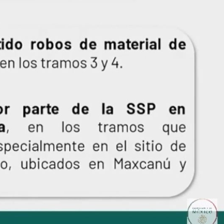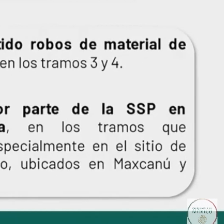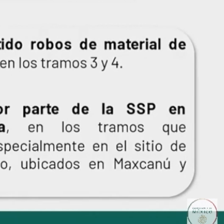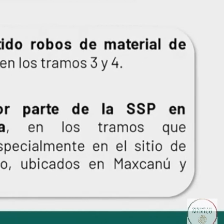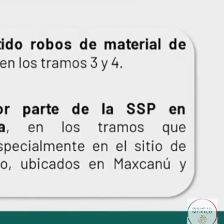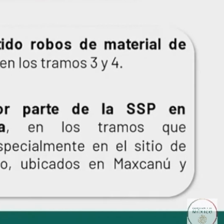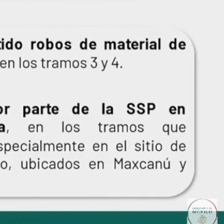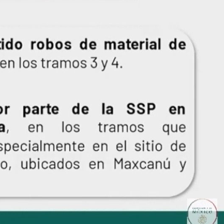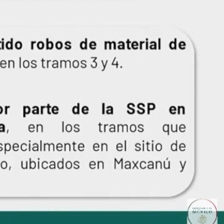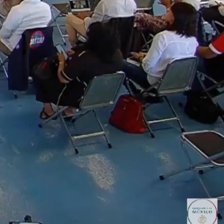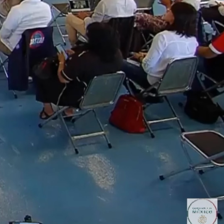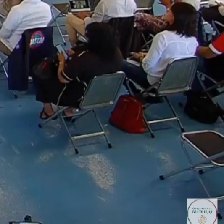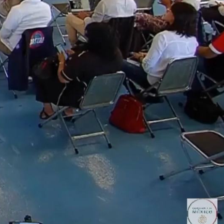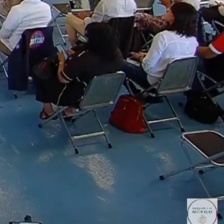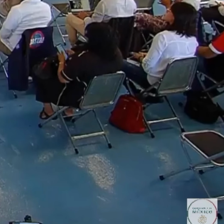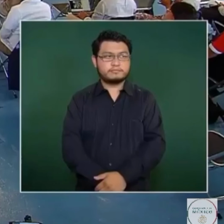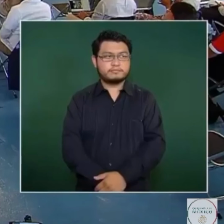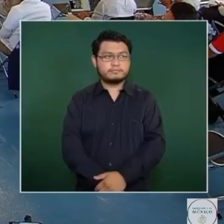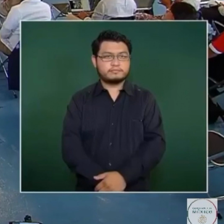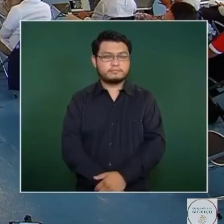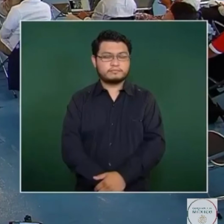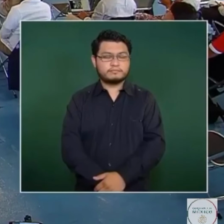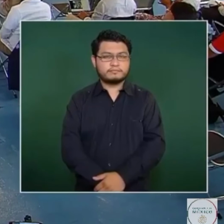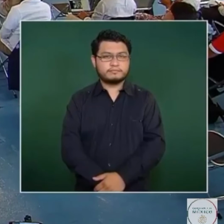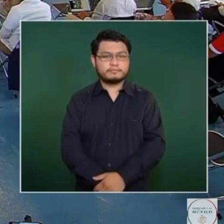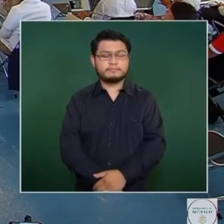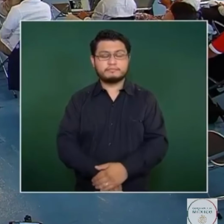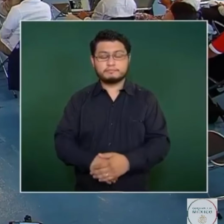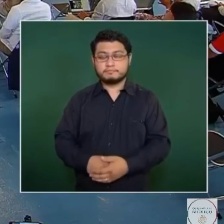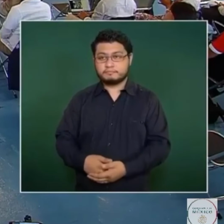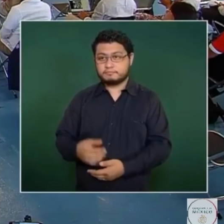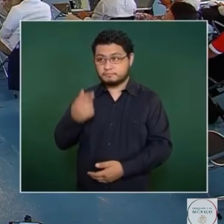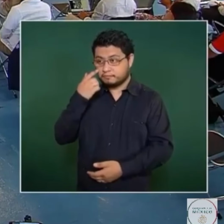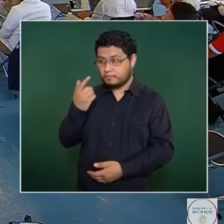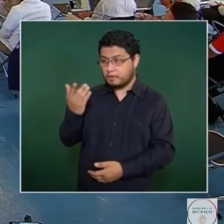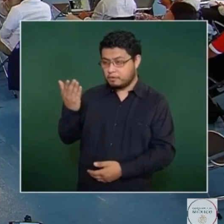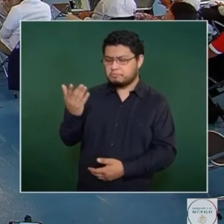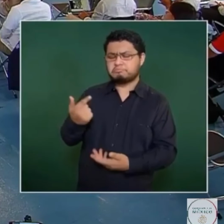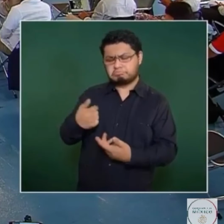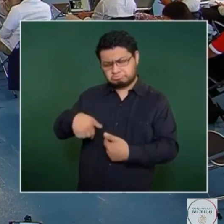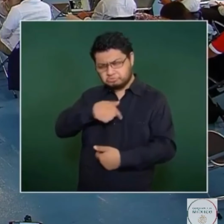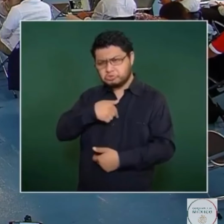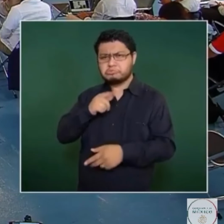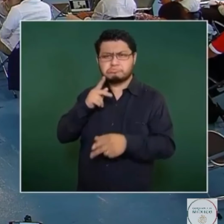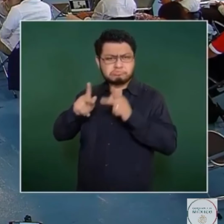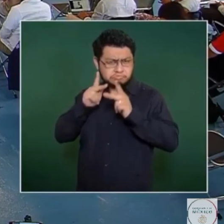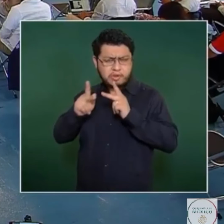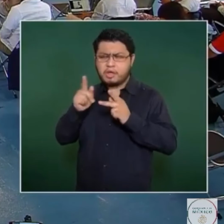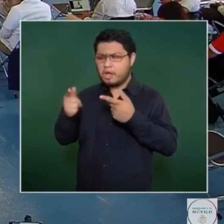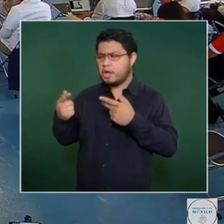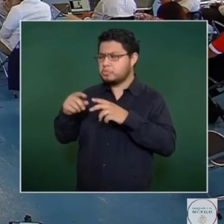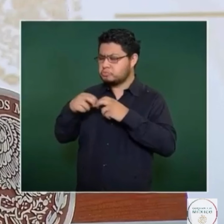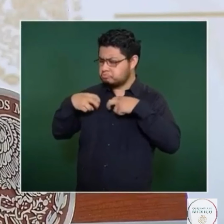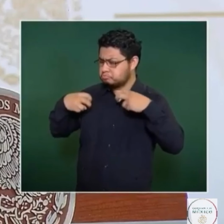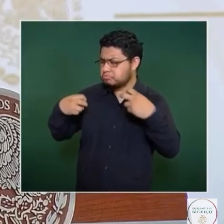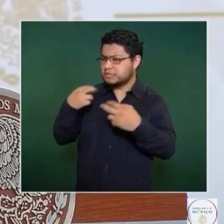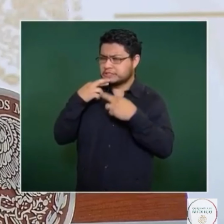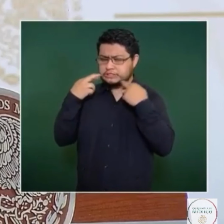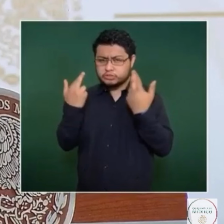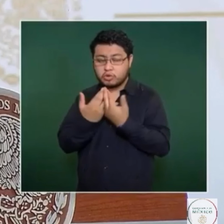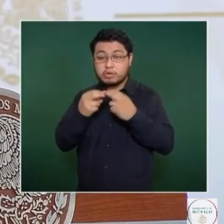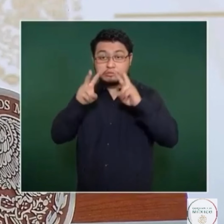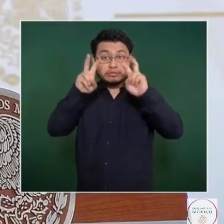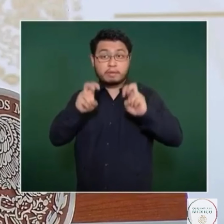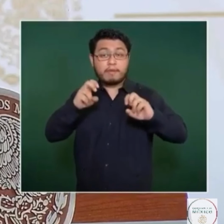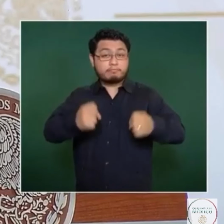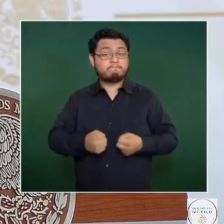vez que esté concluida. Siguiente, por favor. Platicar un poquito de lo que hemos estado haciendo para fortalecer la salud en conjunto